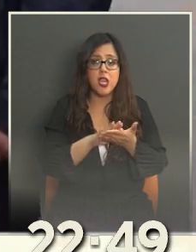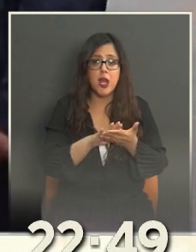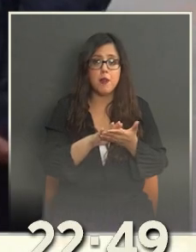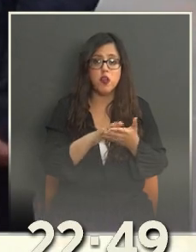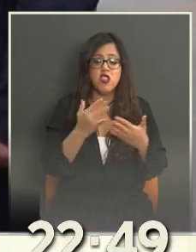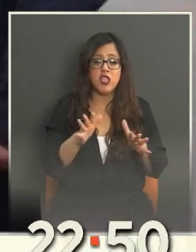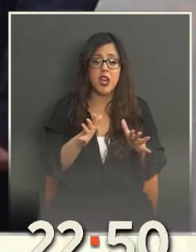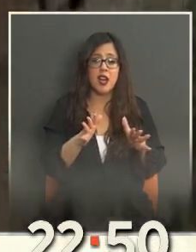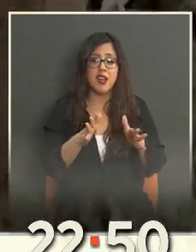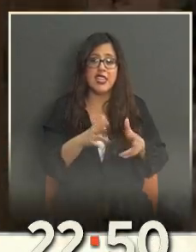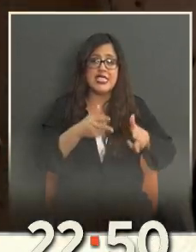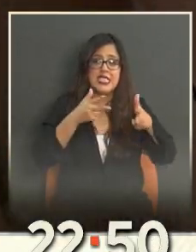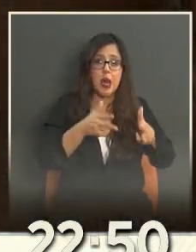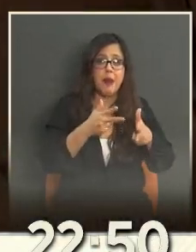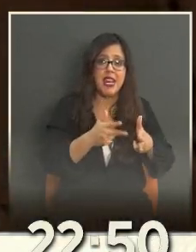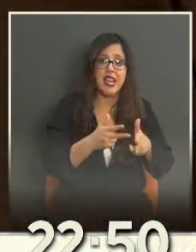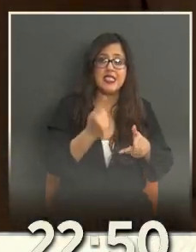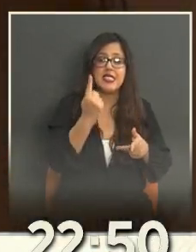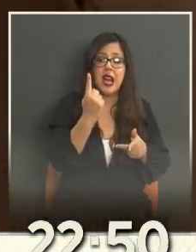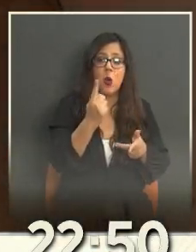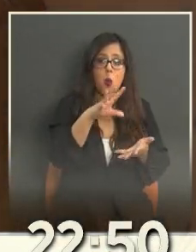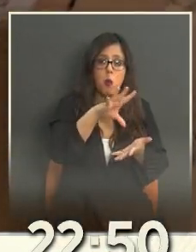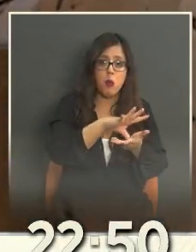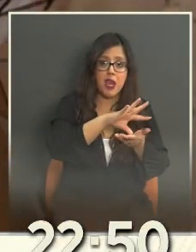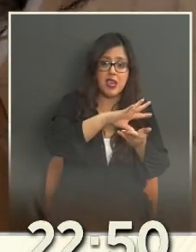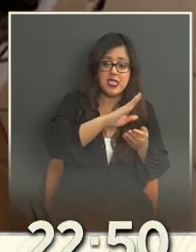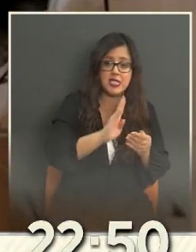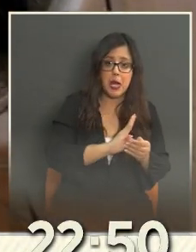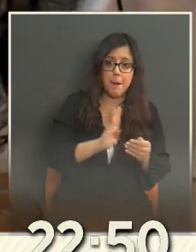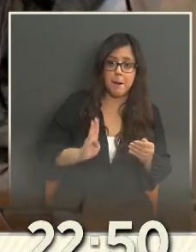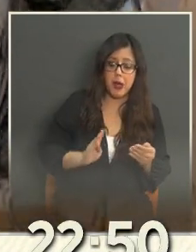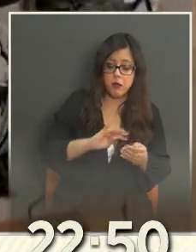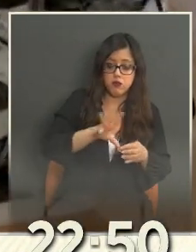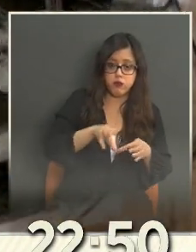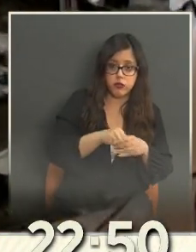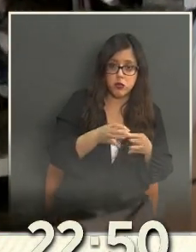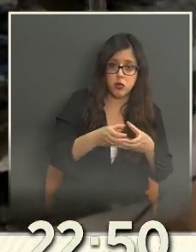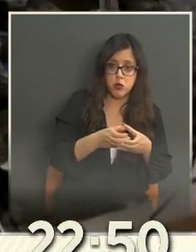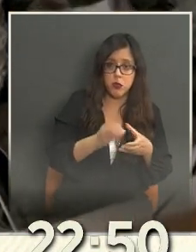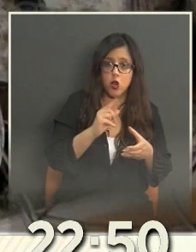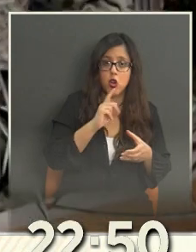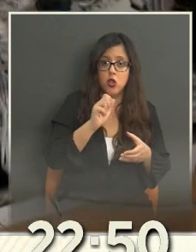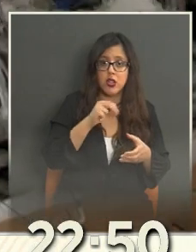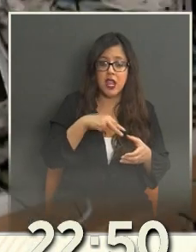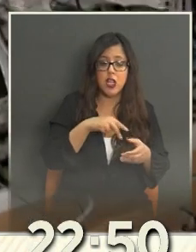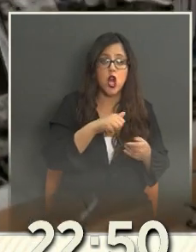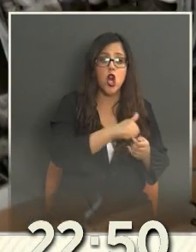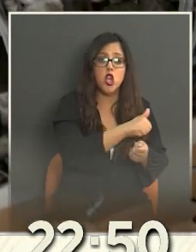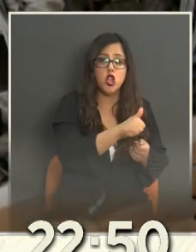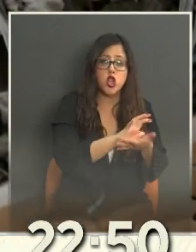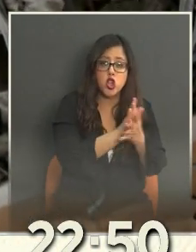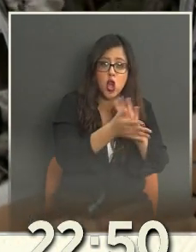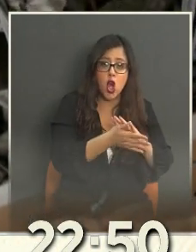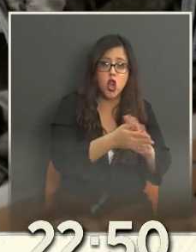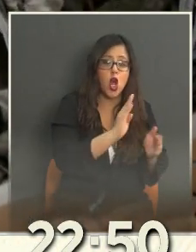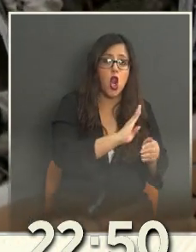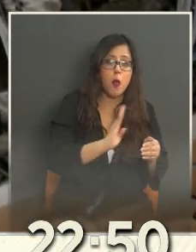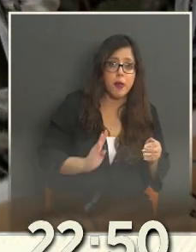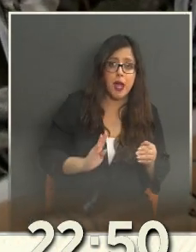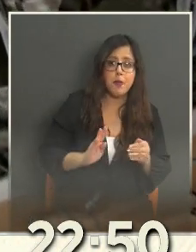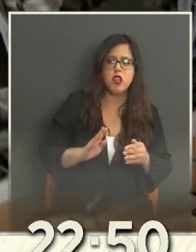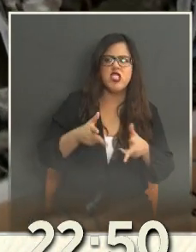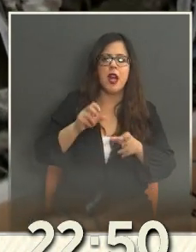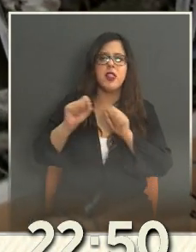una de las naciones miembros de la otan todos los miembros de la otan tienen que salir en defensa de ellos por lo tanto tanto díaz en contacto directo con